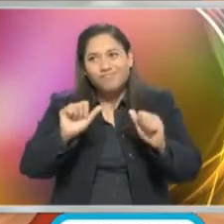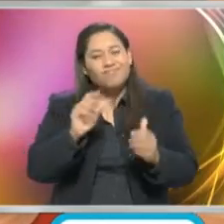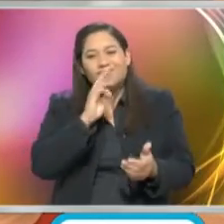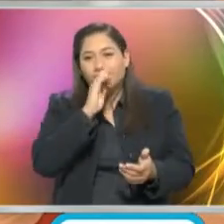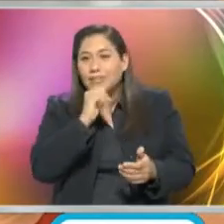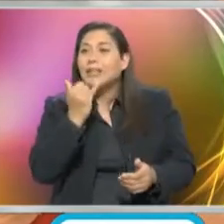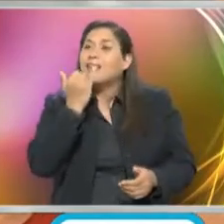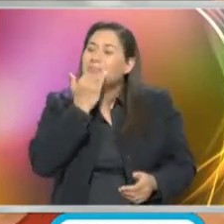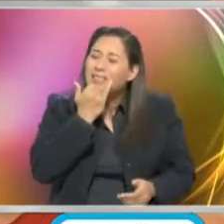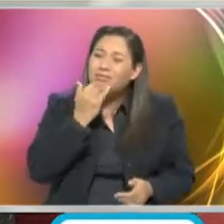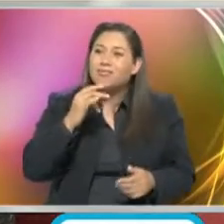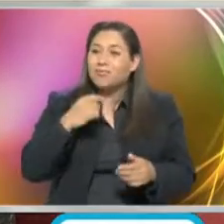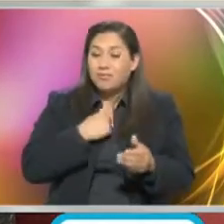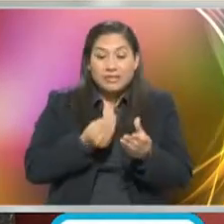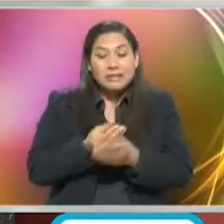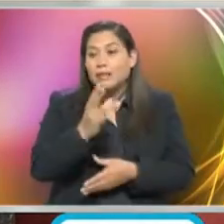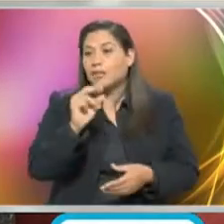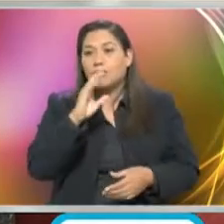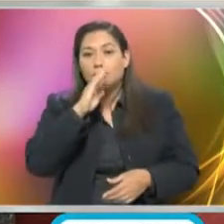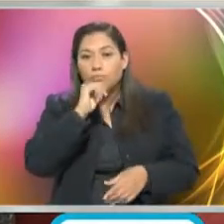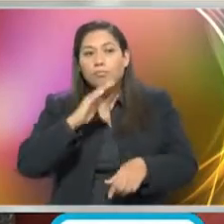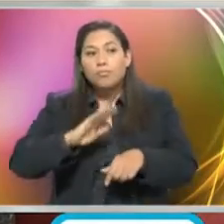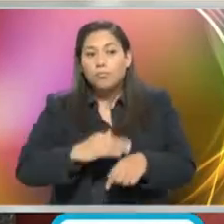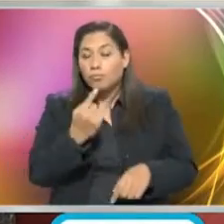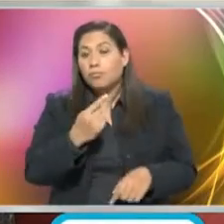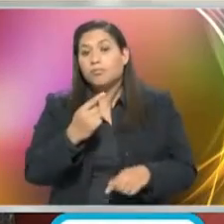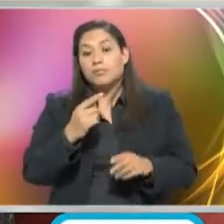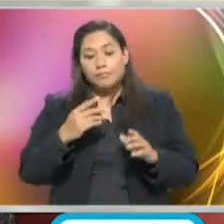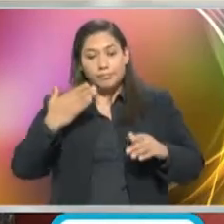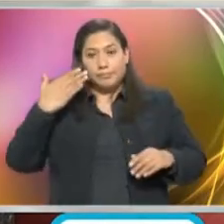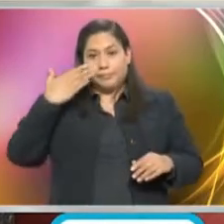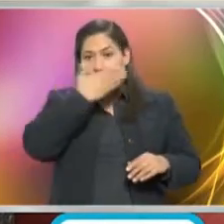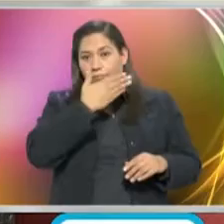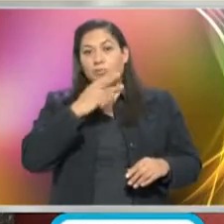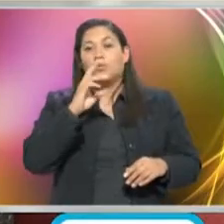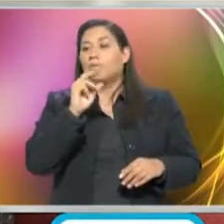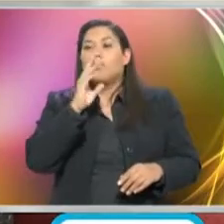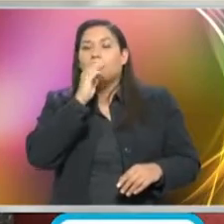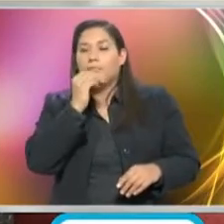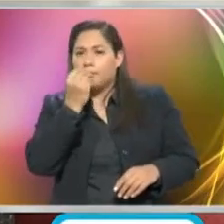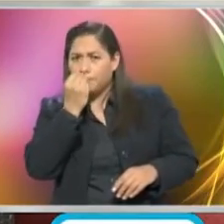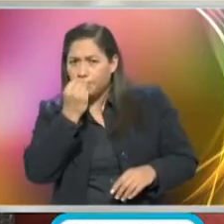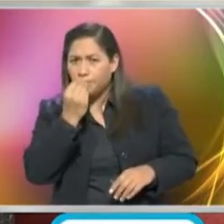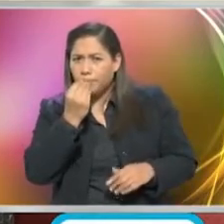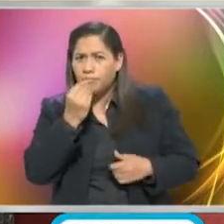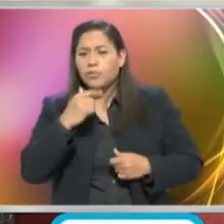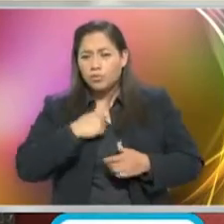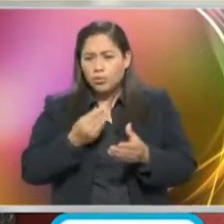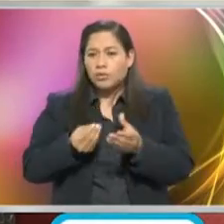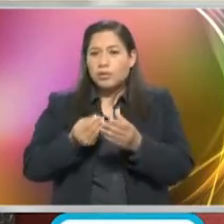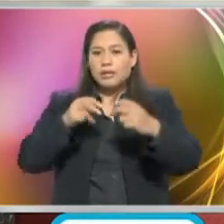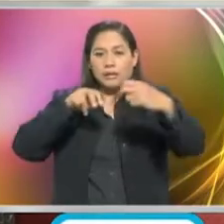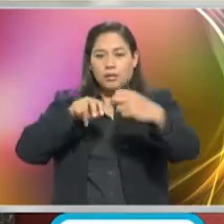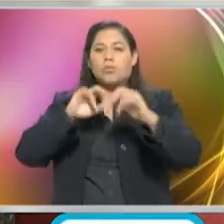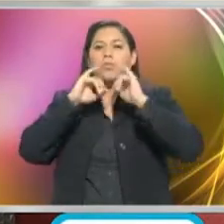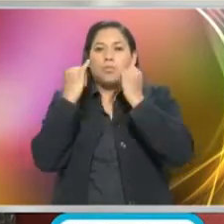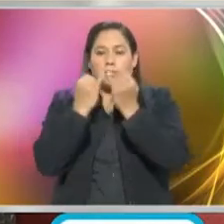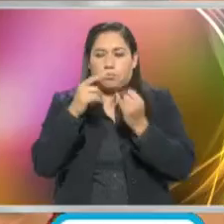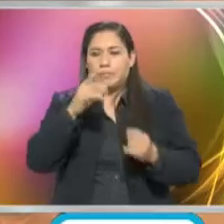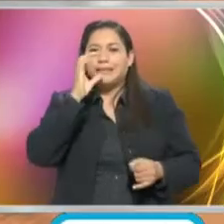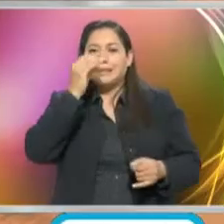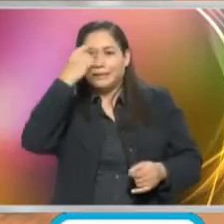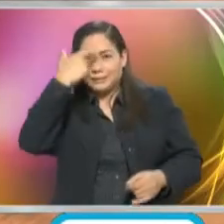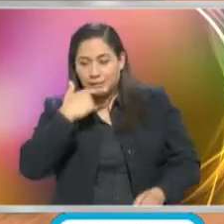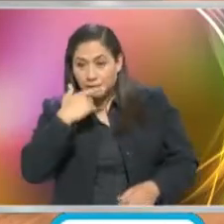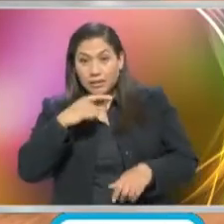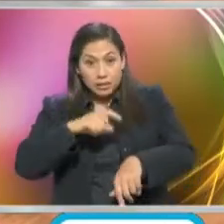qué? Perdón, pero no voy a salir porque estoy en un régimen y entonces no voy a comer. Uno Claro. va a salir, va a cenar. Se recomienda entonces